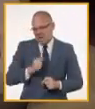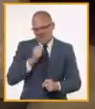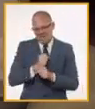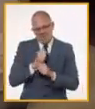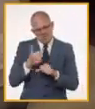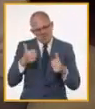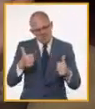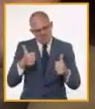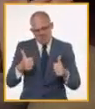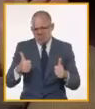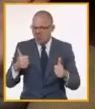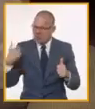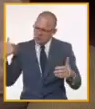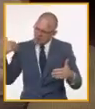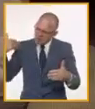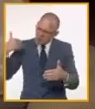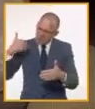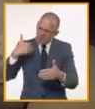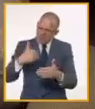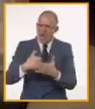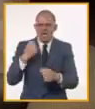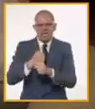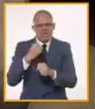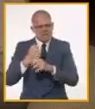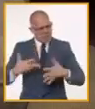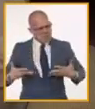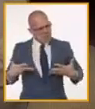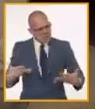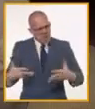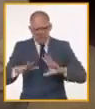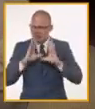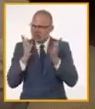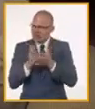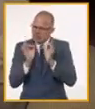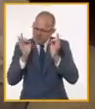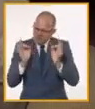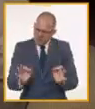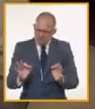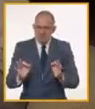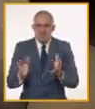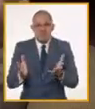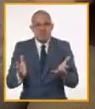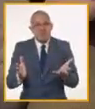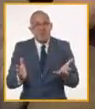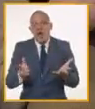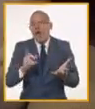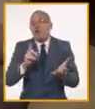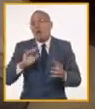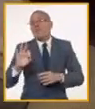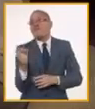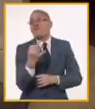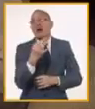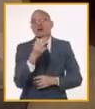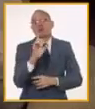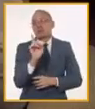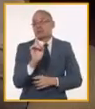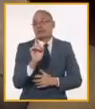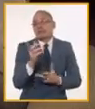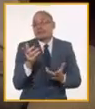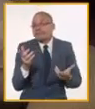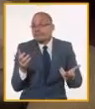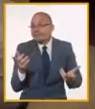con mi trayectoria, lo que he podido hacer, que no todo ha sido bien tampoco, porque ha sido,